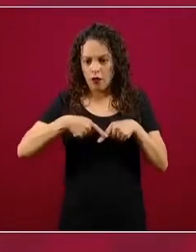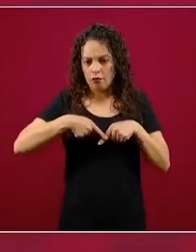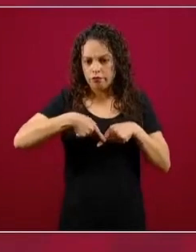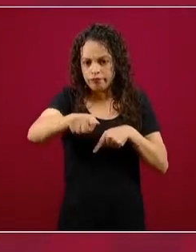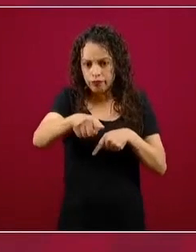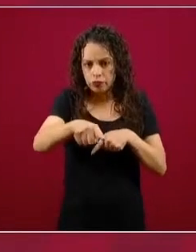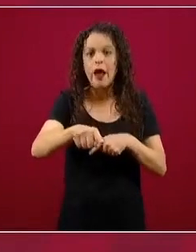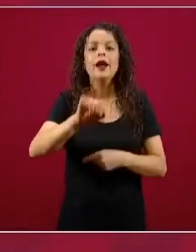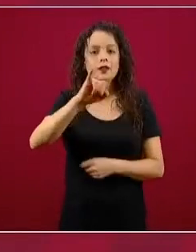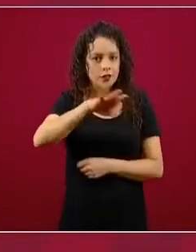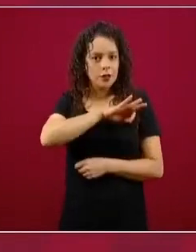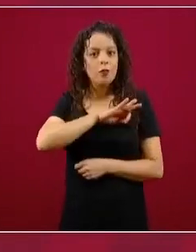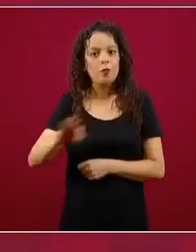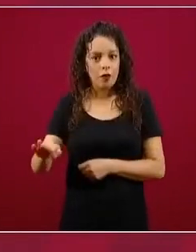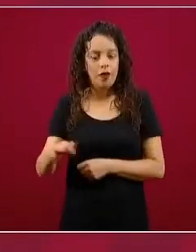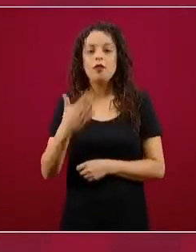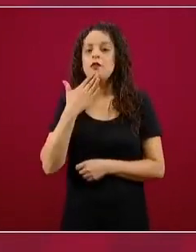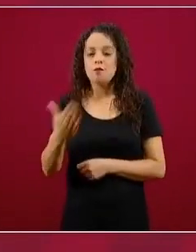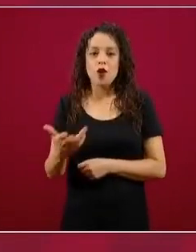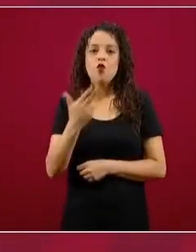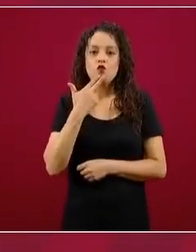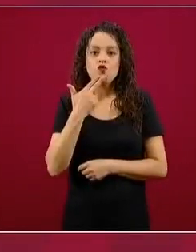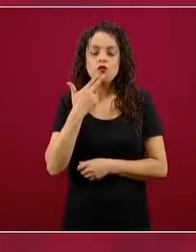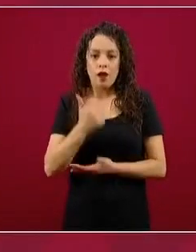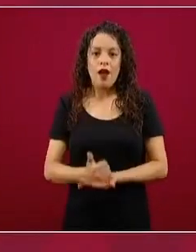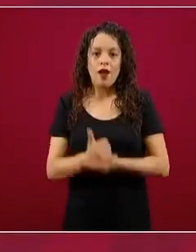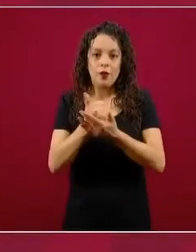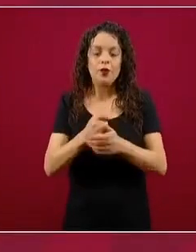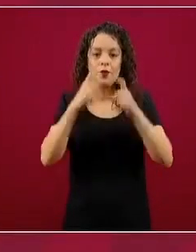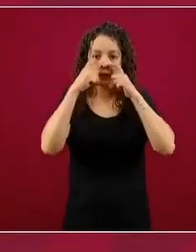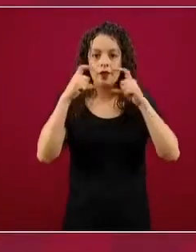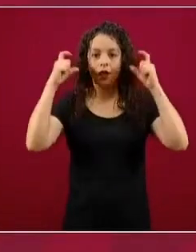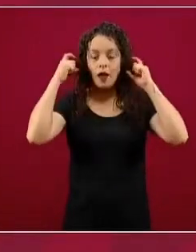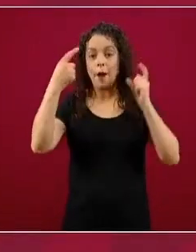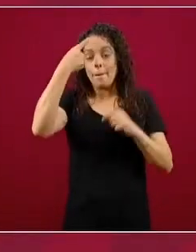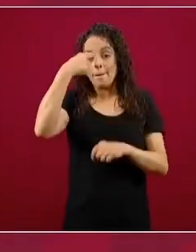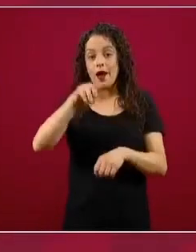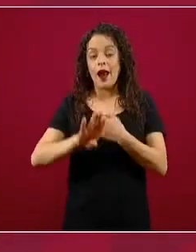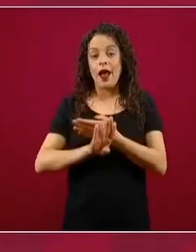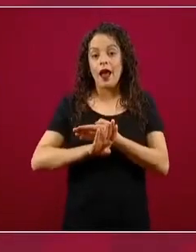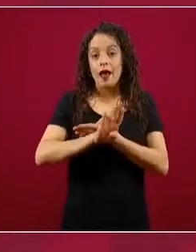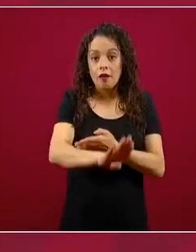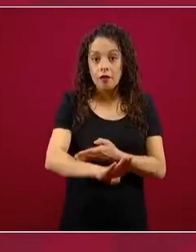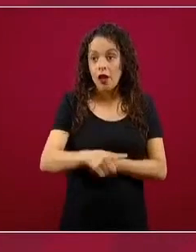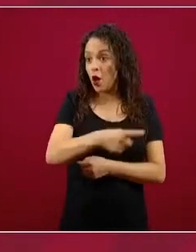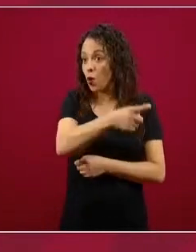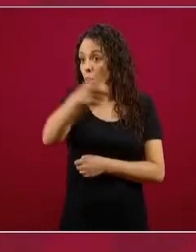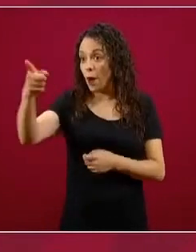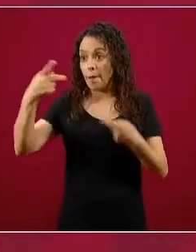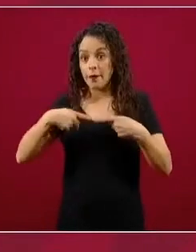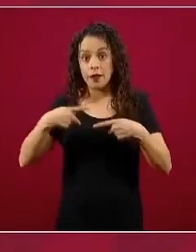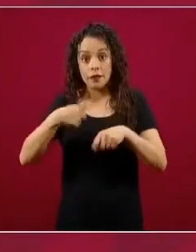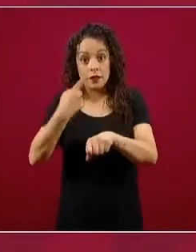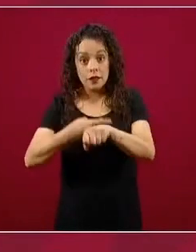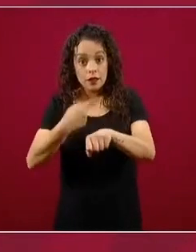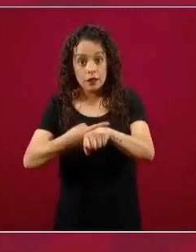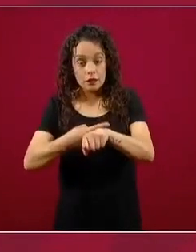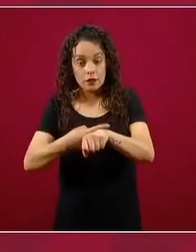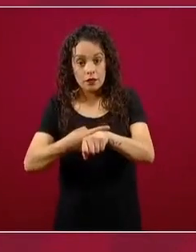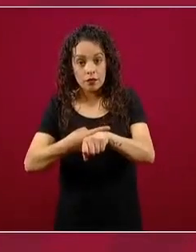medida auxiliar de alta utilidad para evitar que la persona enferma proyecte los